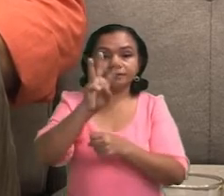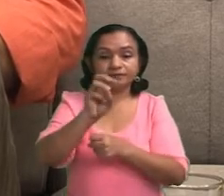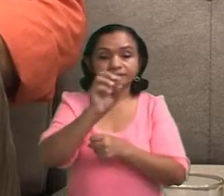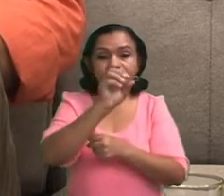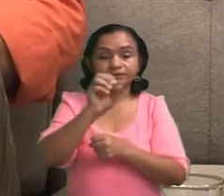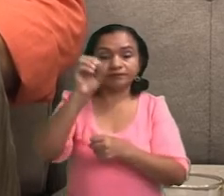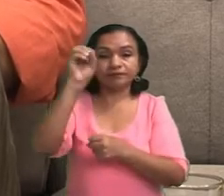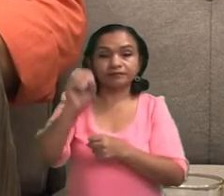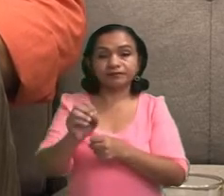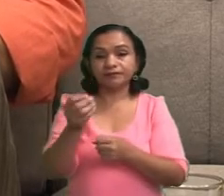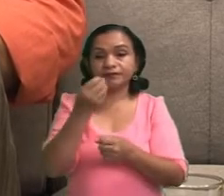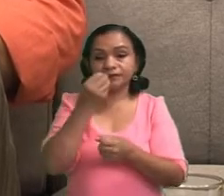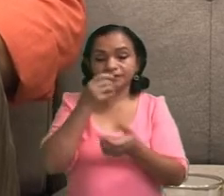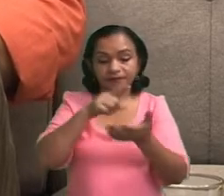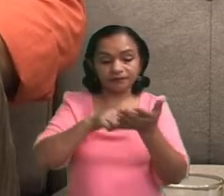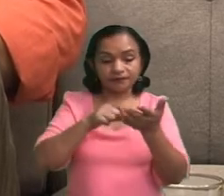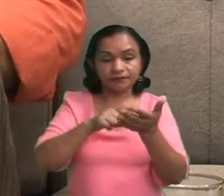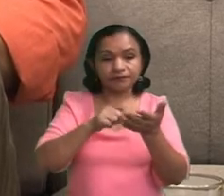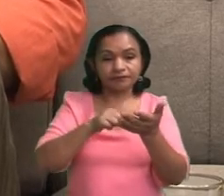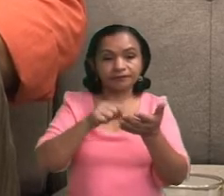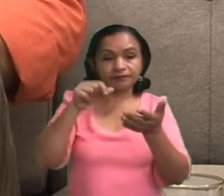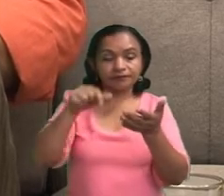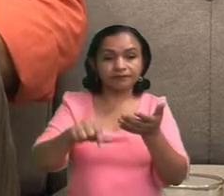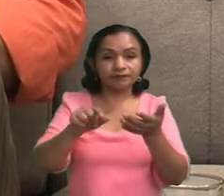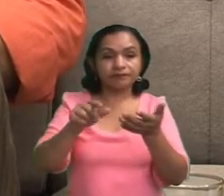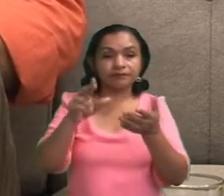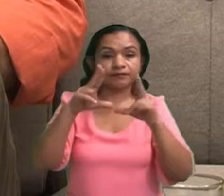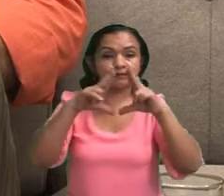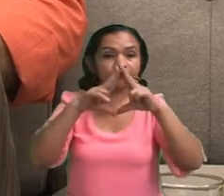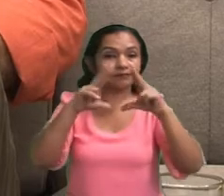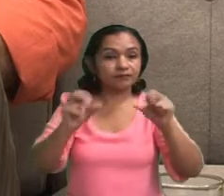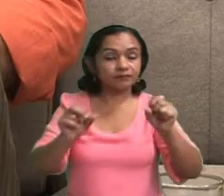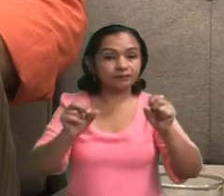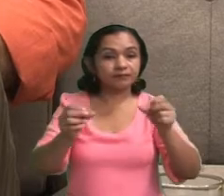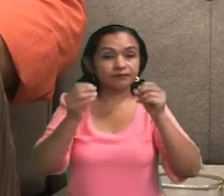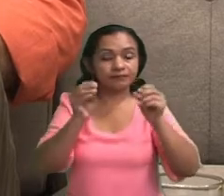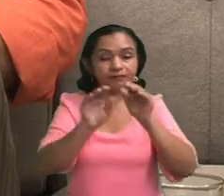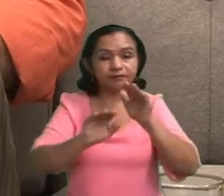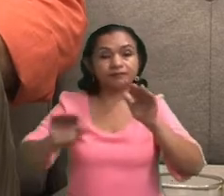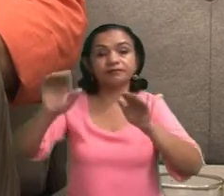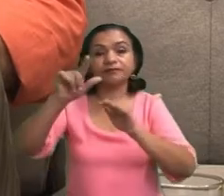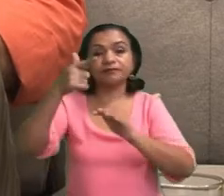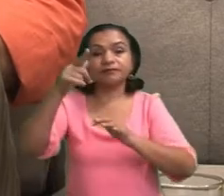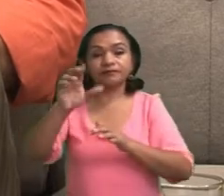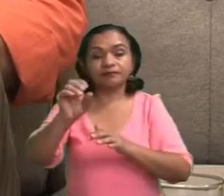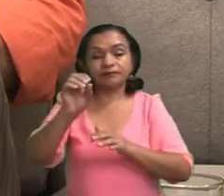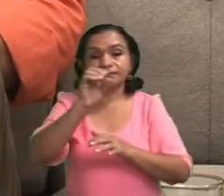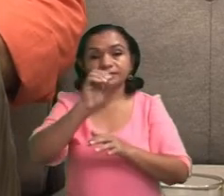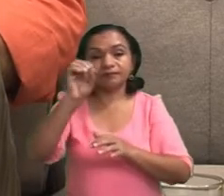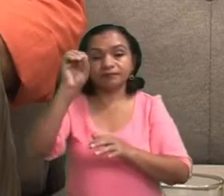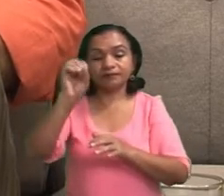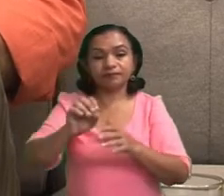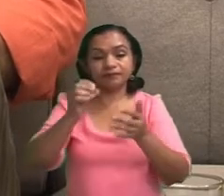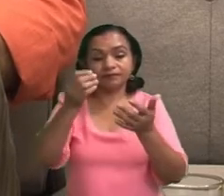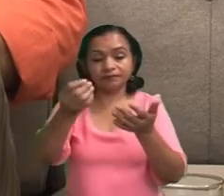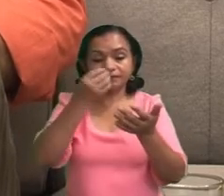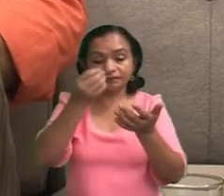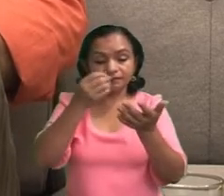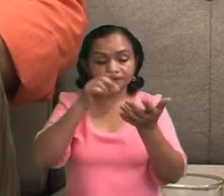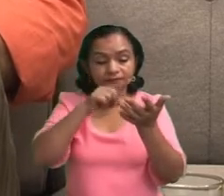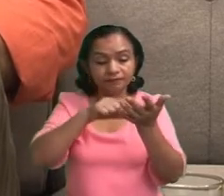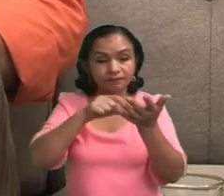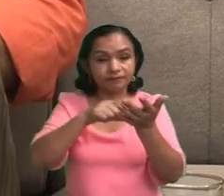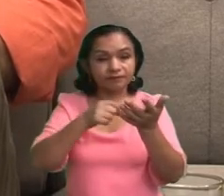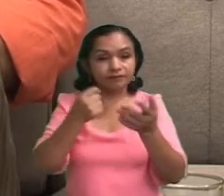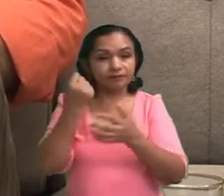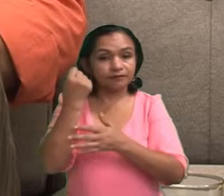de lo que se comía en arroz. Hoy Nicaragua es un país que produce más del 70% del arroz que se come. Todavía